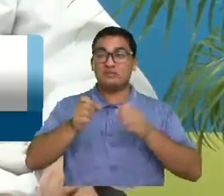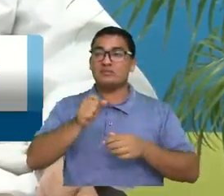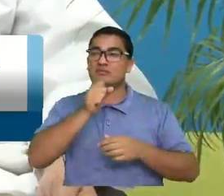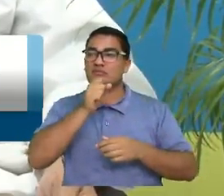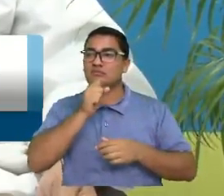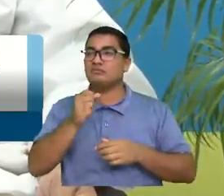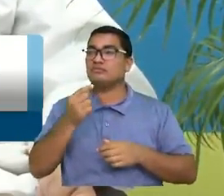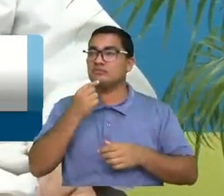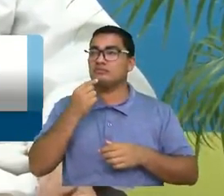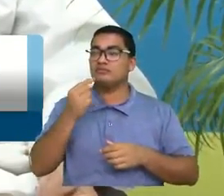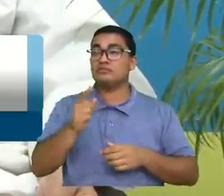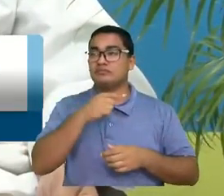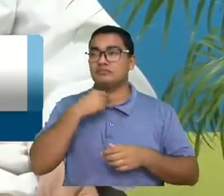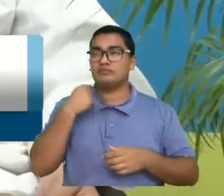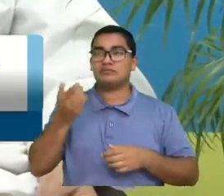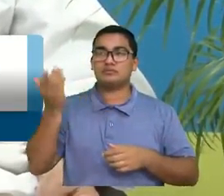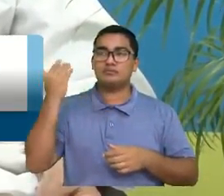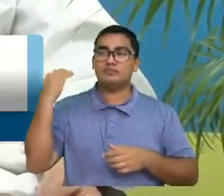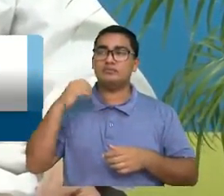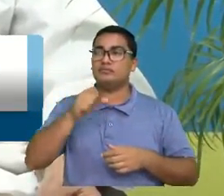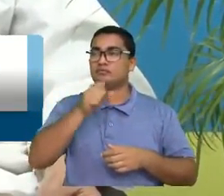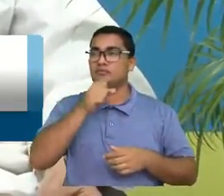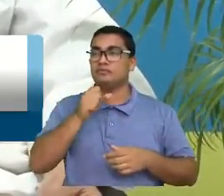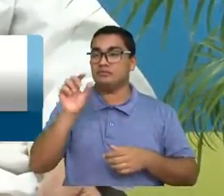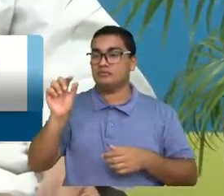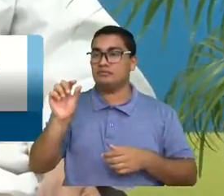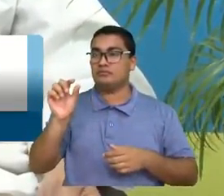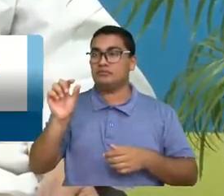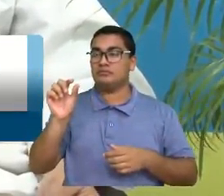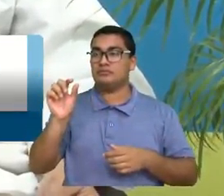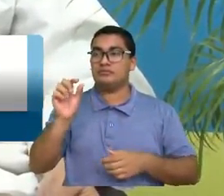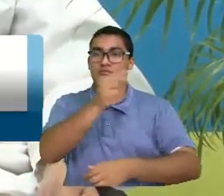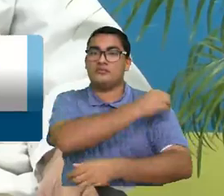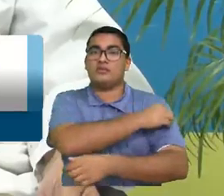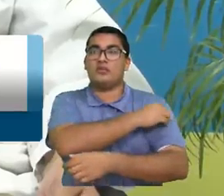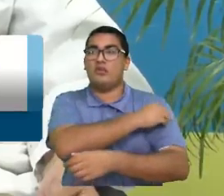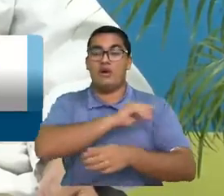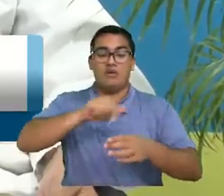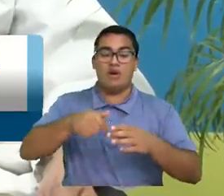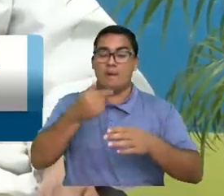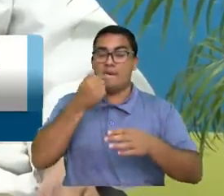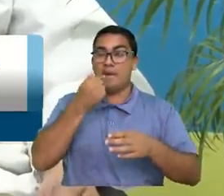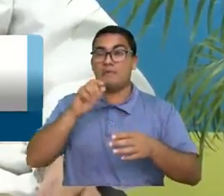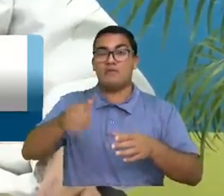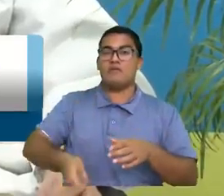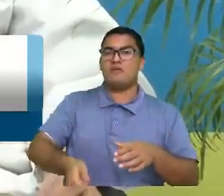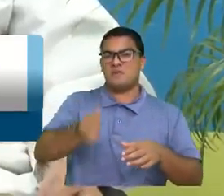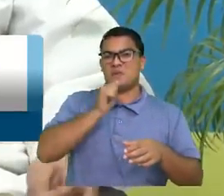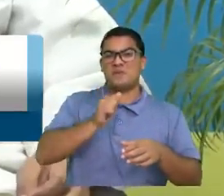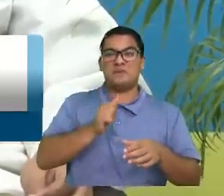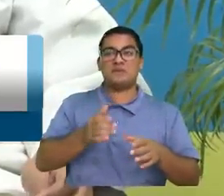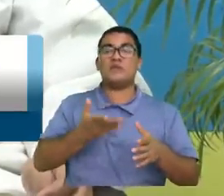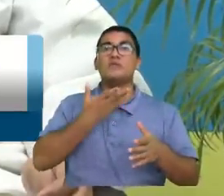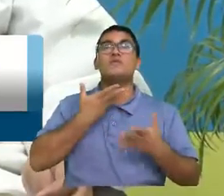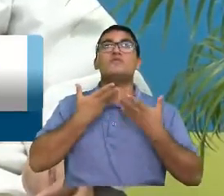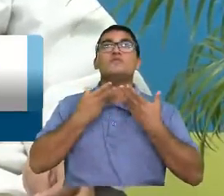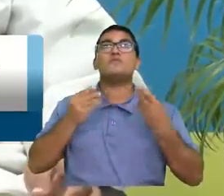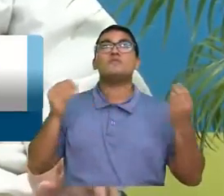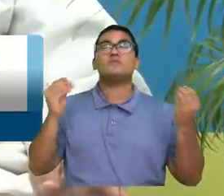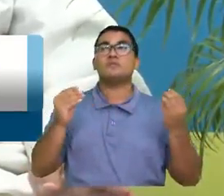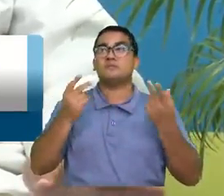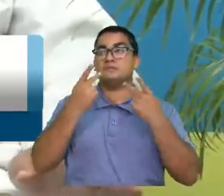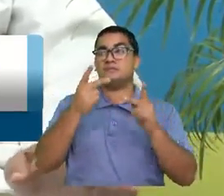sí es cierto, las abuelitas antes te daban un poquito de ron con un poquito de miel y eso te ayudaba. Pero no